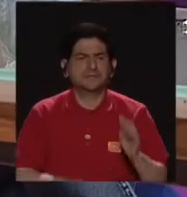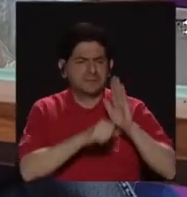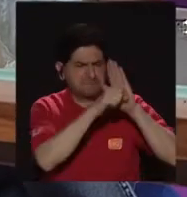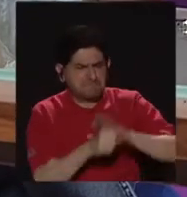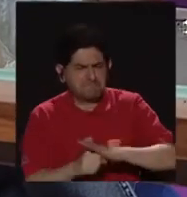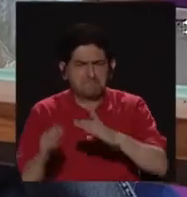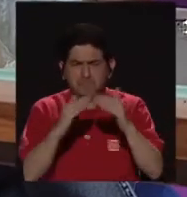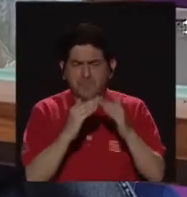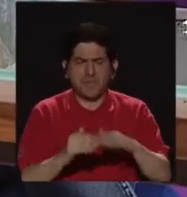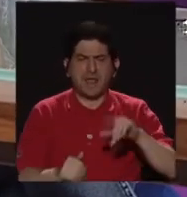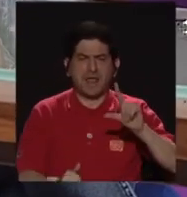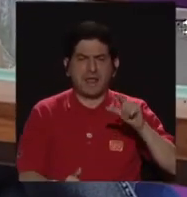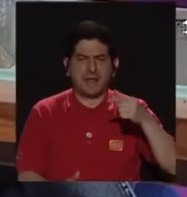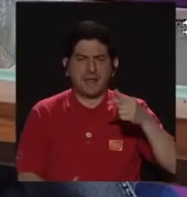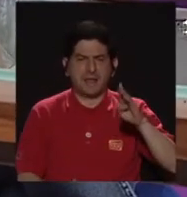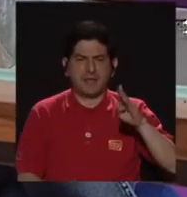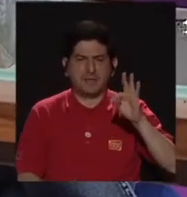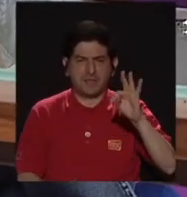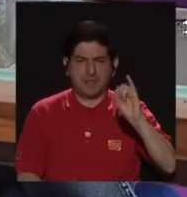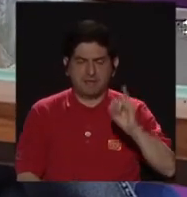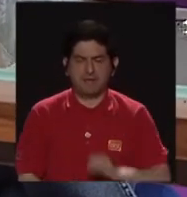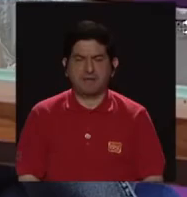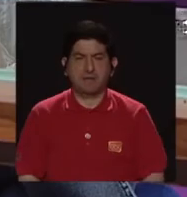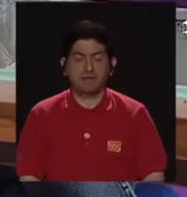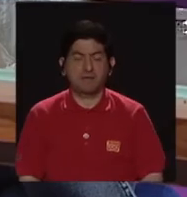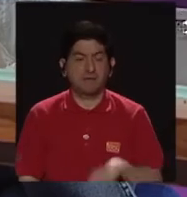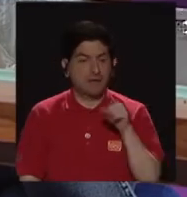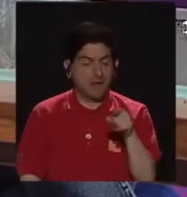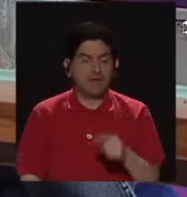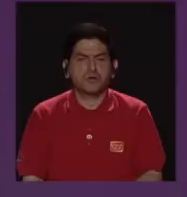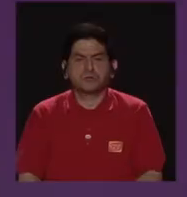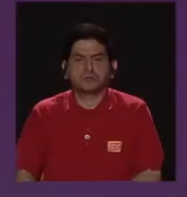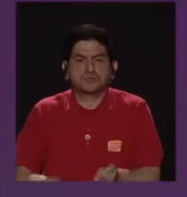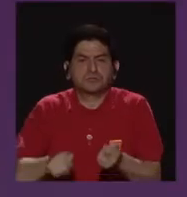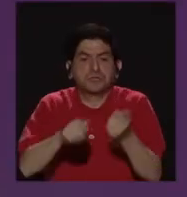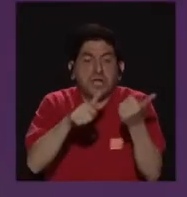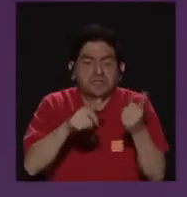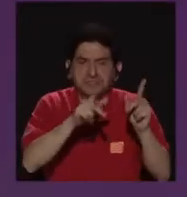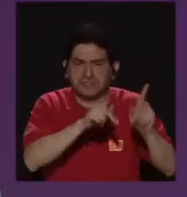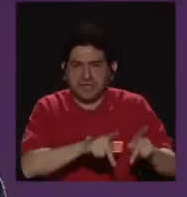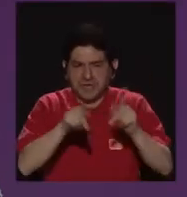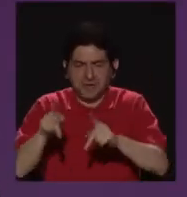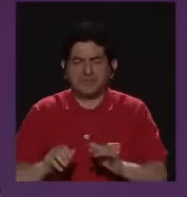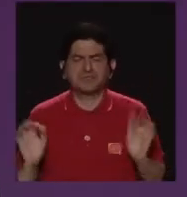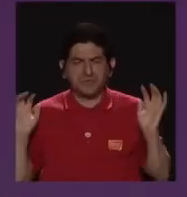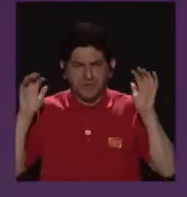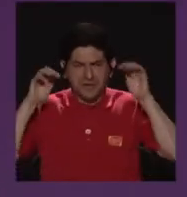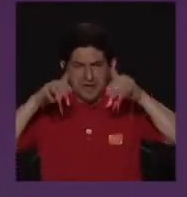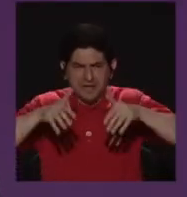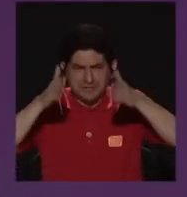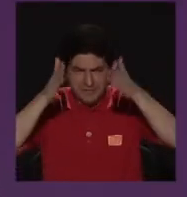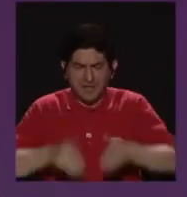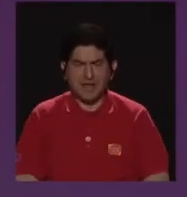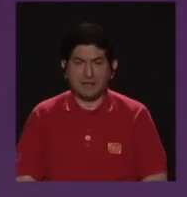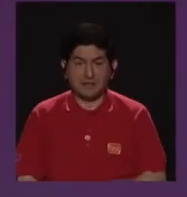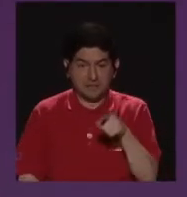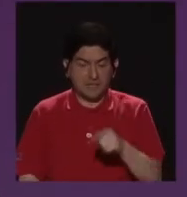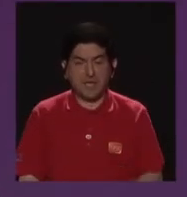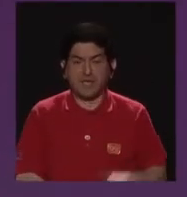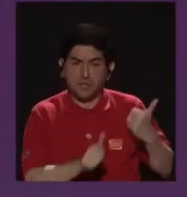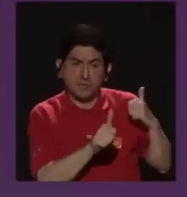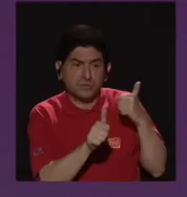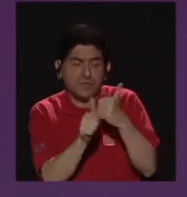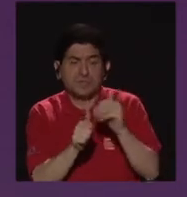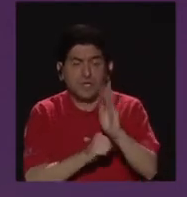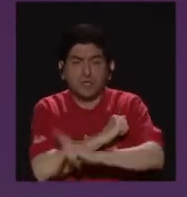a la población lgtb y que siguen que inclusive echan a personas que emigran porque son perseguidas en sus